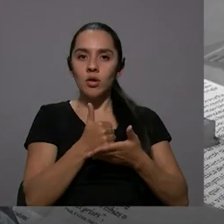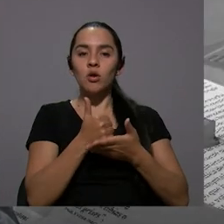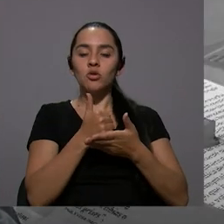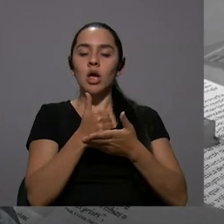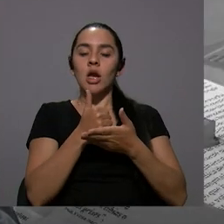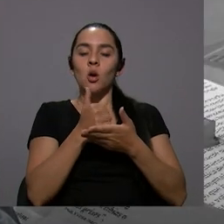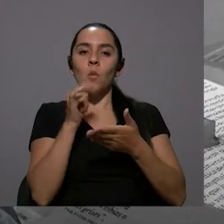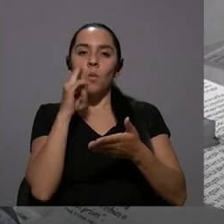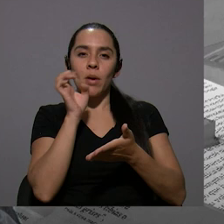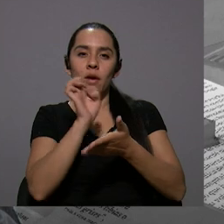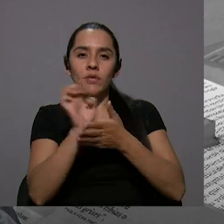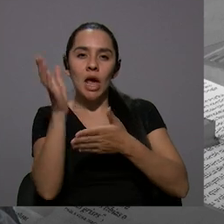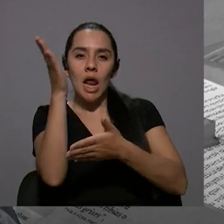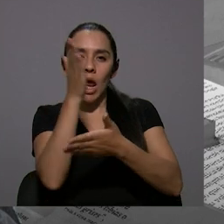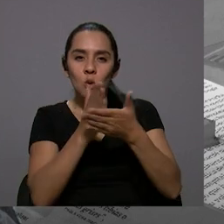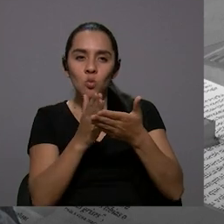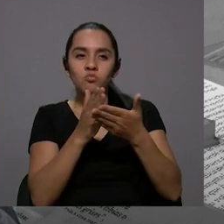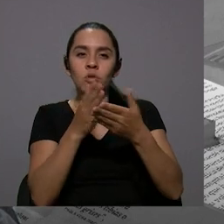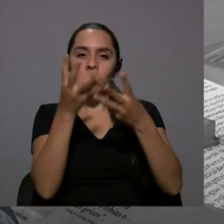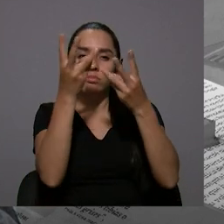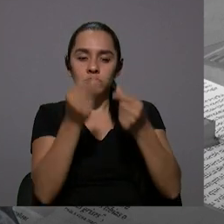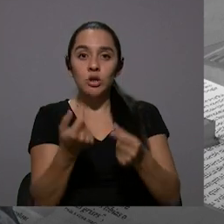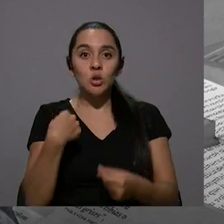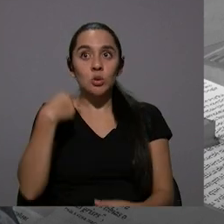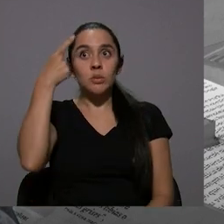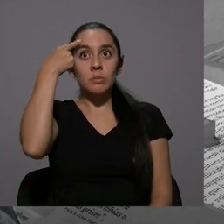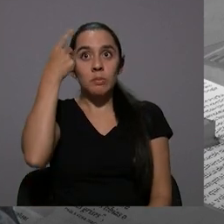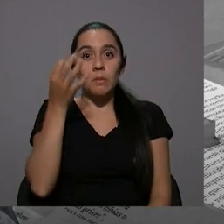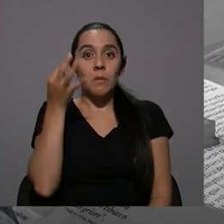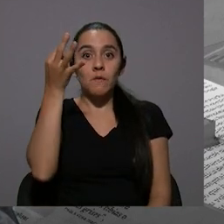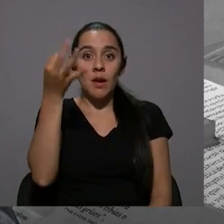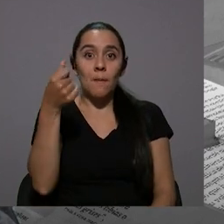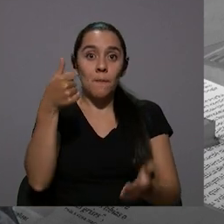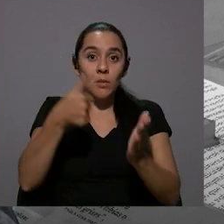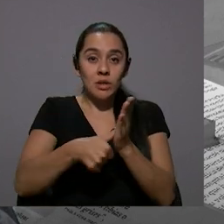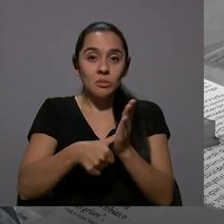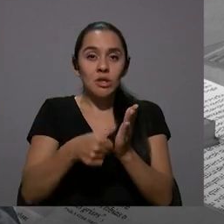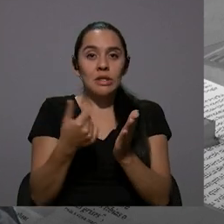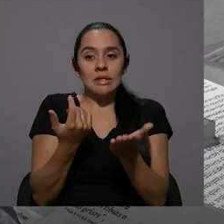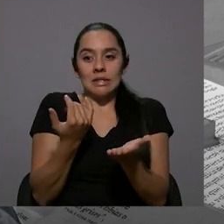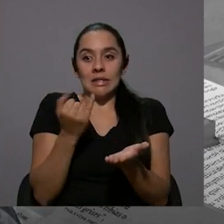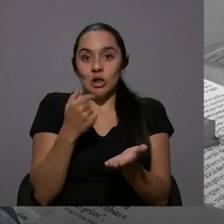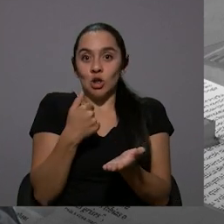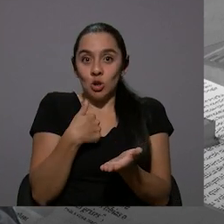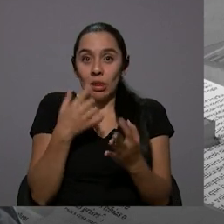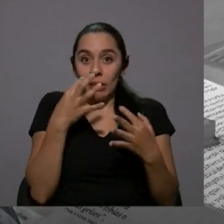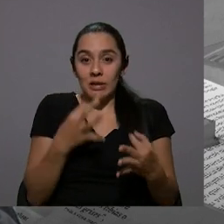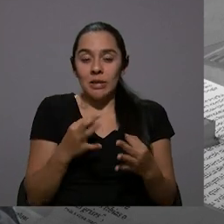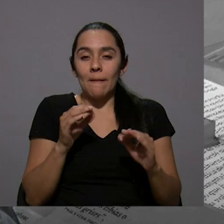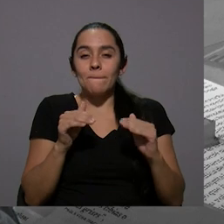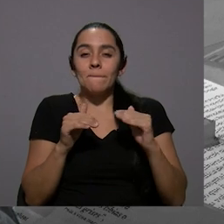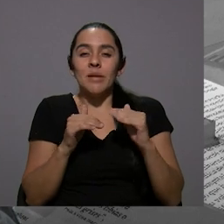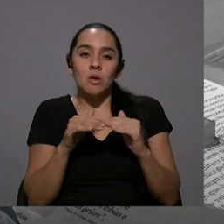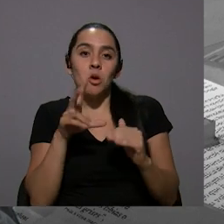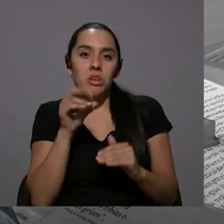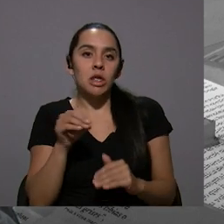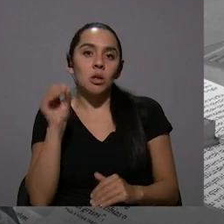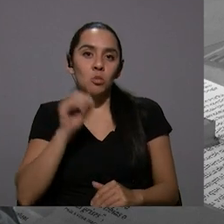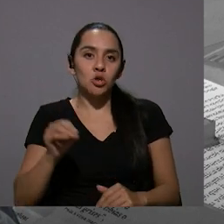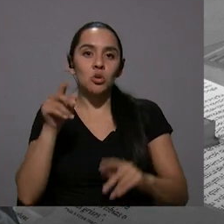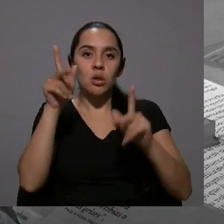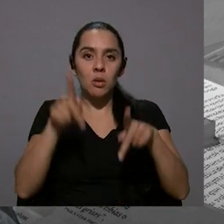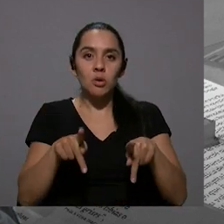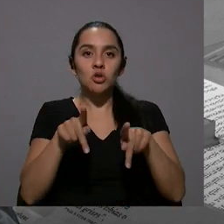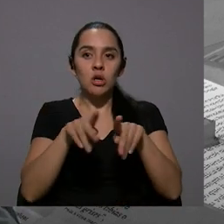escrutinio y yo quisiera que en la próxima elección de m dependiera Ojalá pudiéramos ir a a un mínimo un 30% de